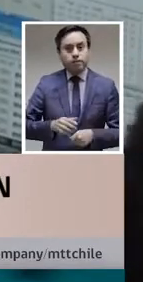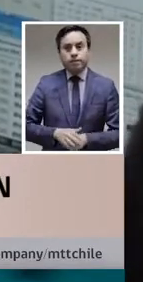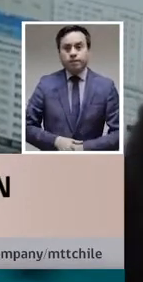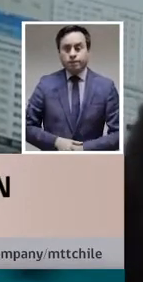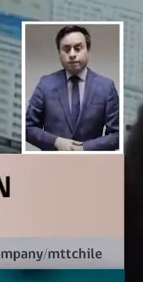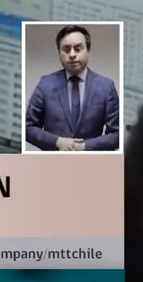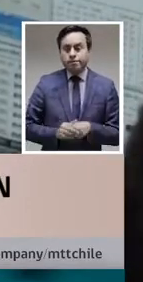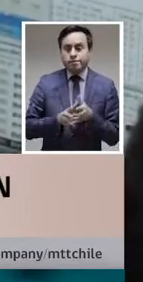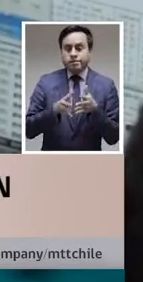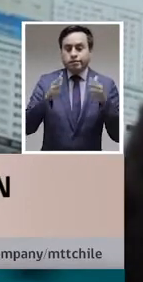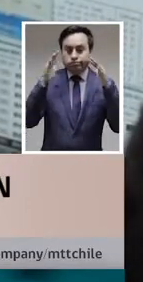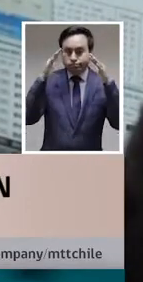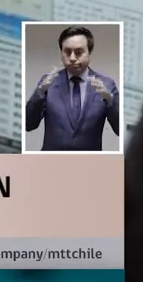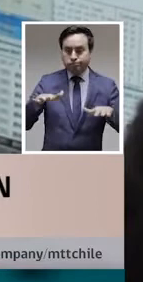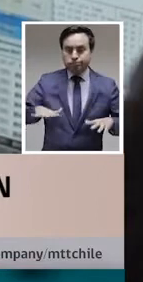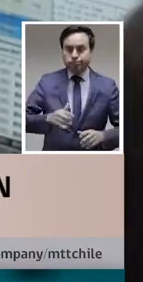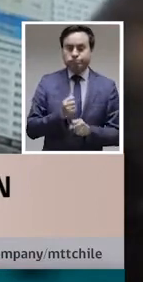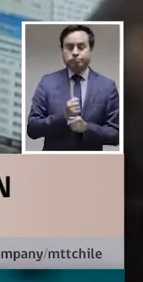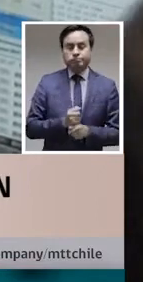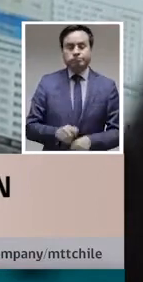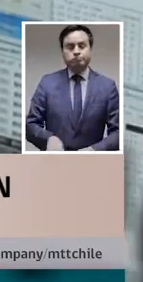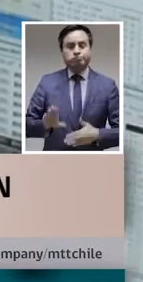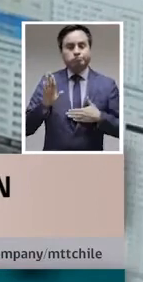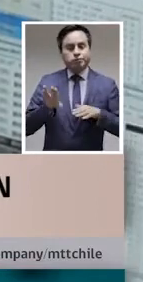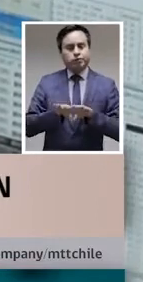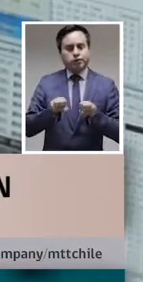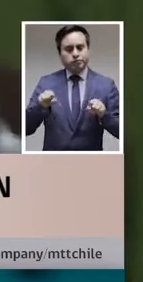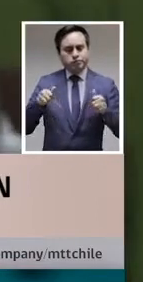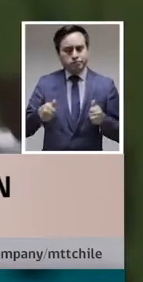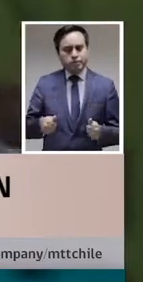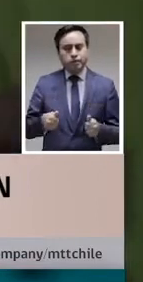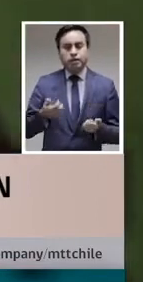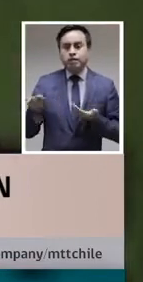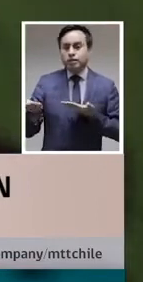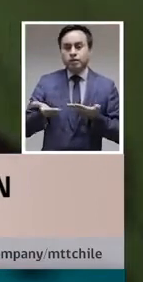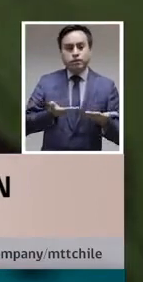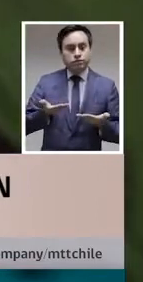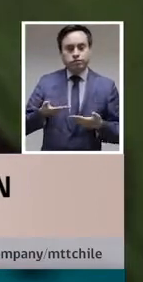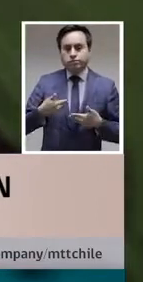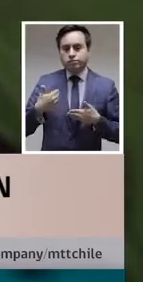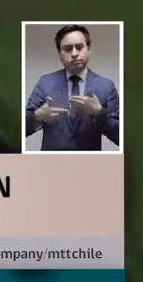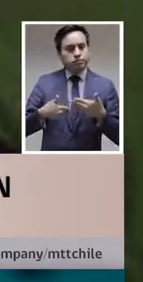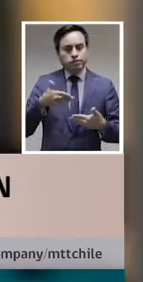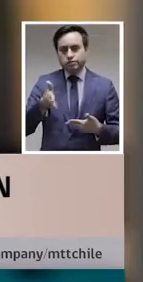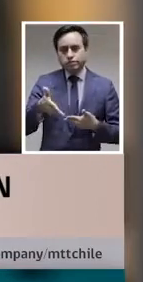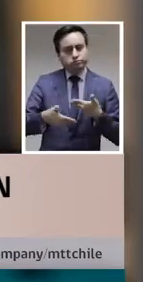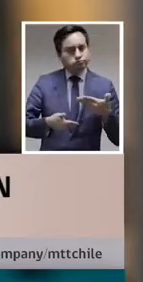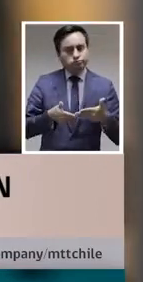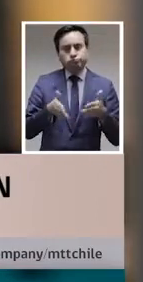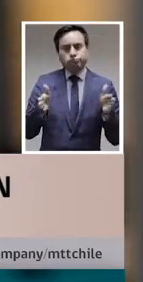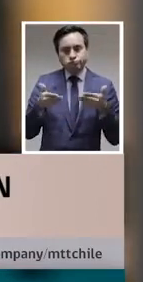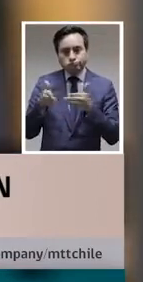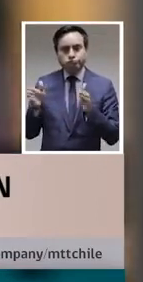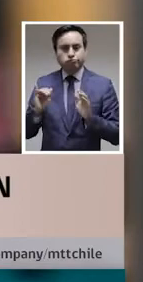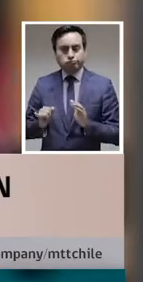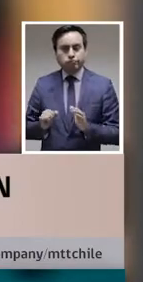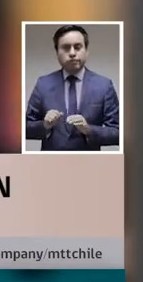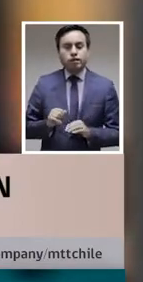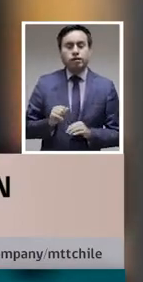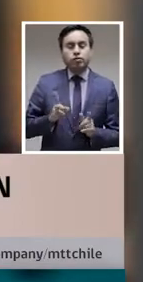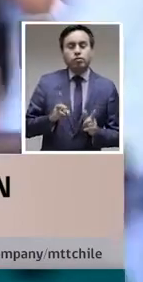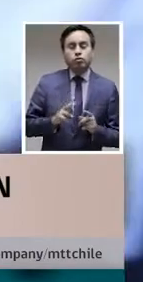Con gran dedicación, con gran compromiso, los servicios siguieron entregándose. Hubo que